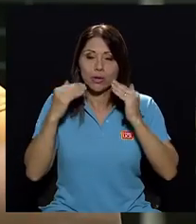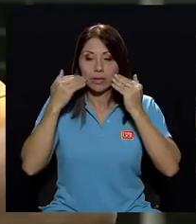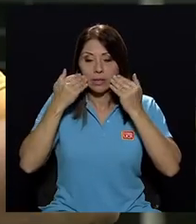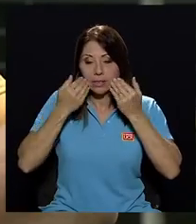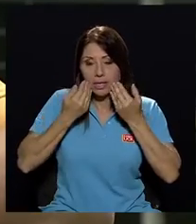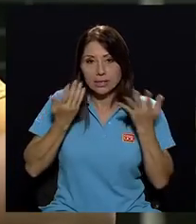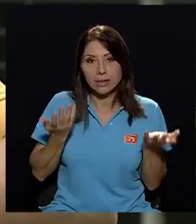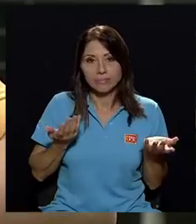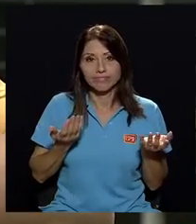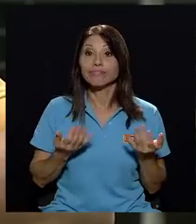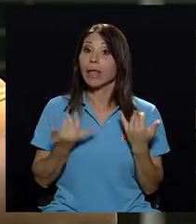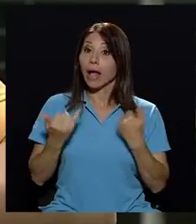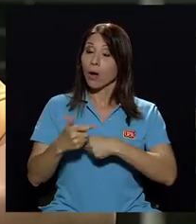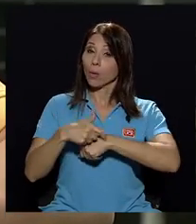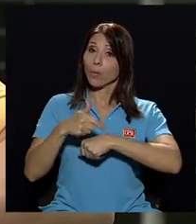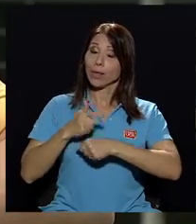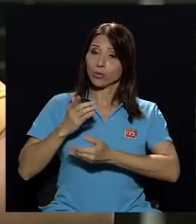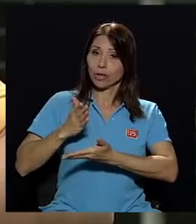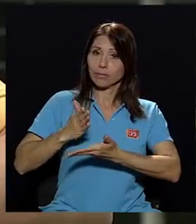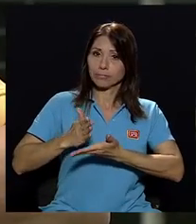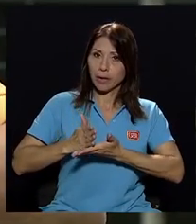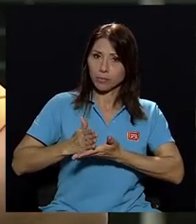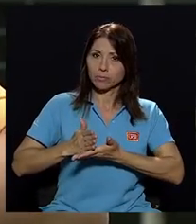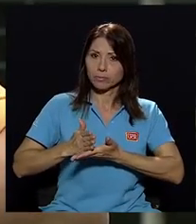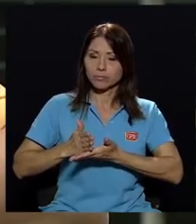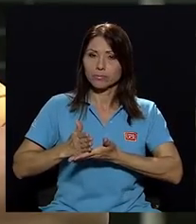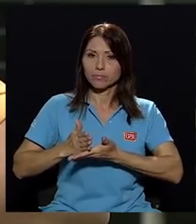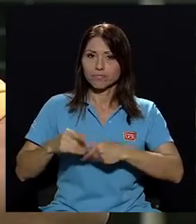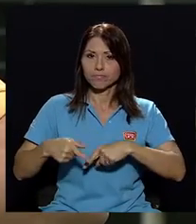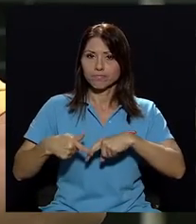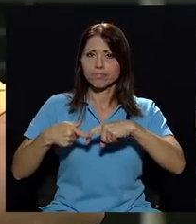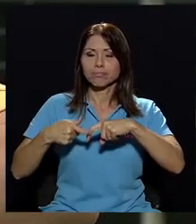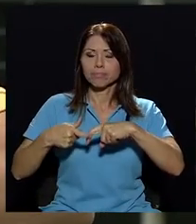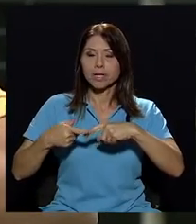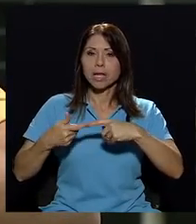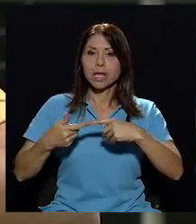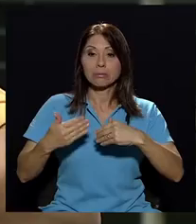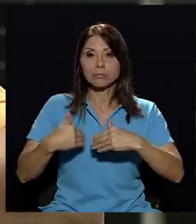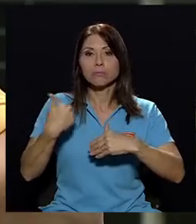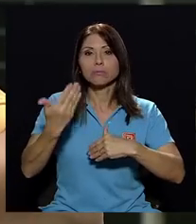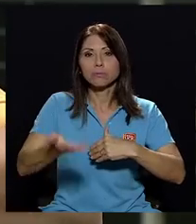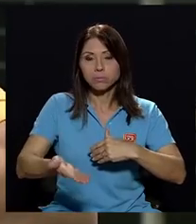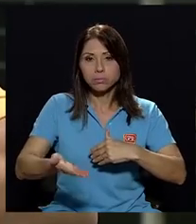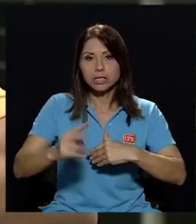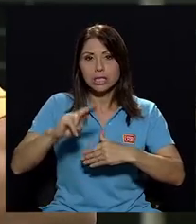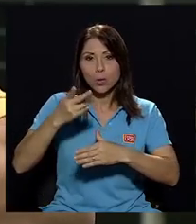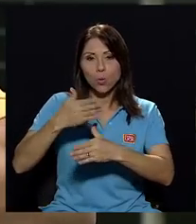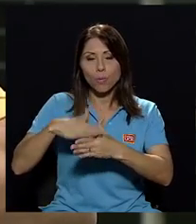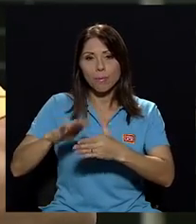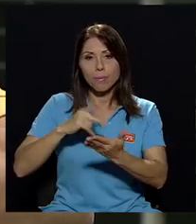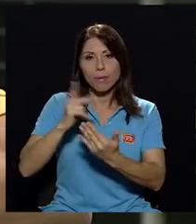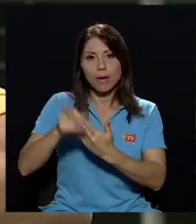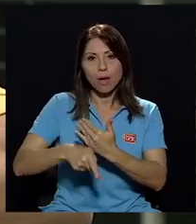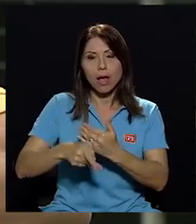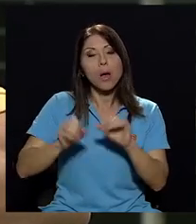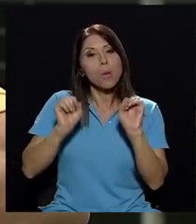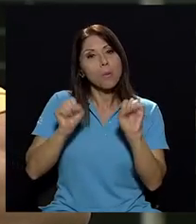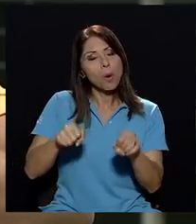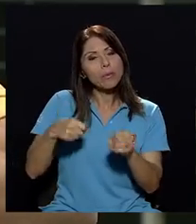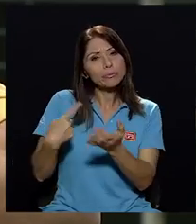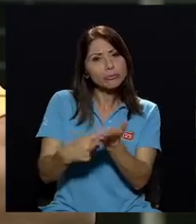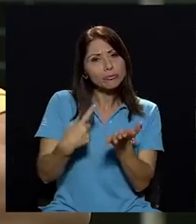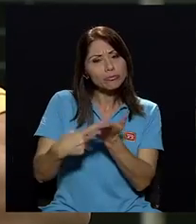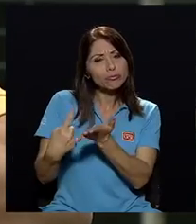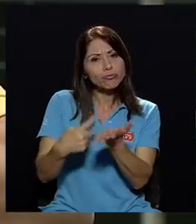Bueno, Fabián, es momento de hacer una primera pausa, y en el segundo bloque, pues, poder ahondar, sería